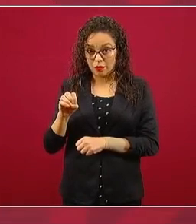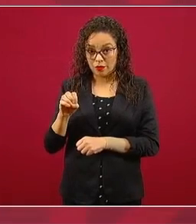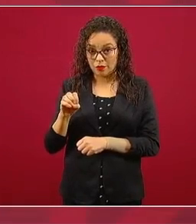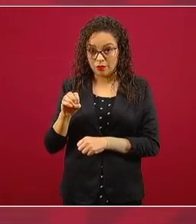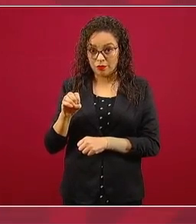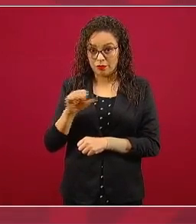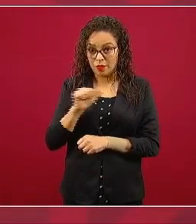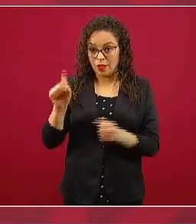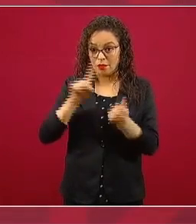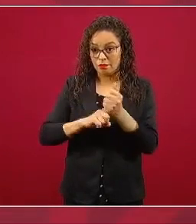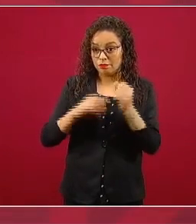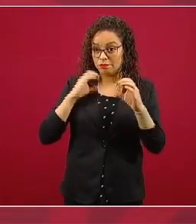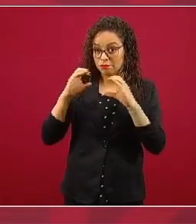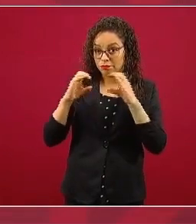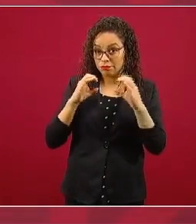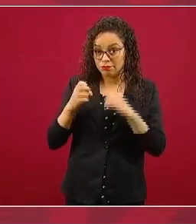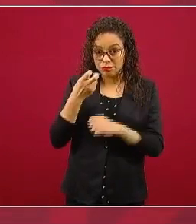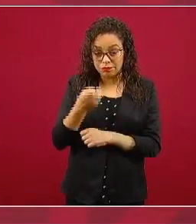actores preponderantes?